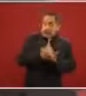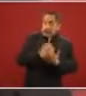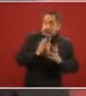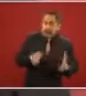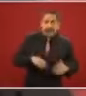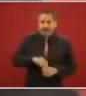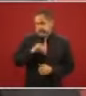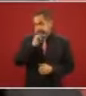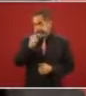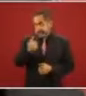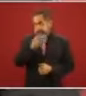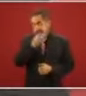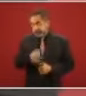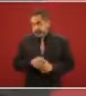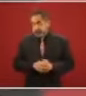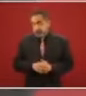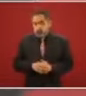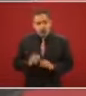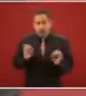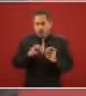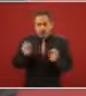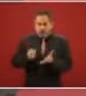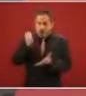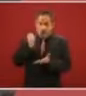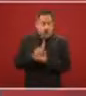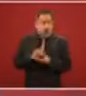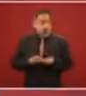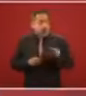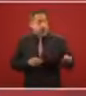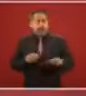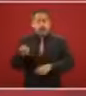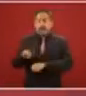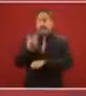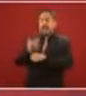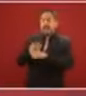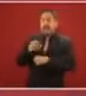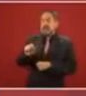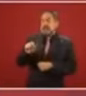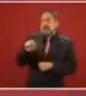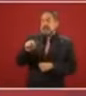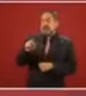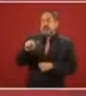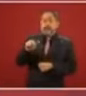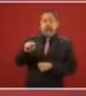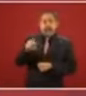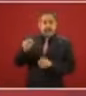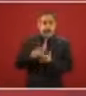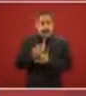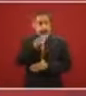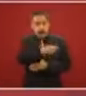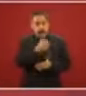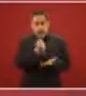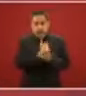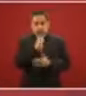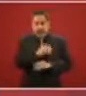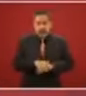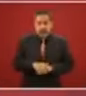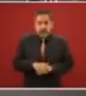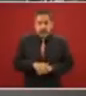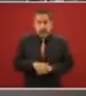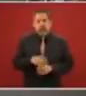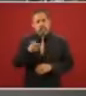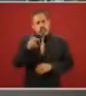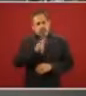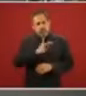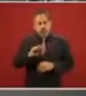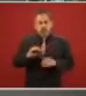está aprobado por la Secretaría de Medio Ambiente. ¿Podría de todas maneras tomar la reunión